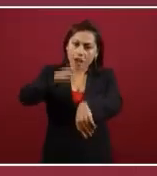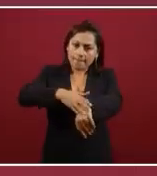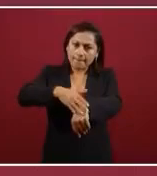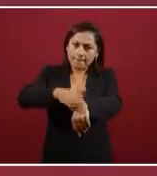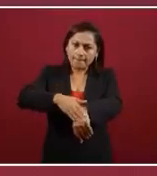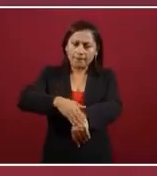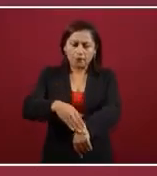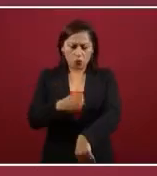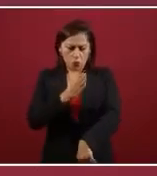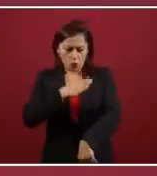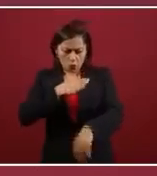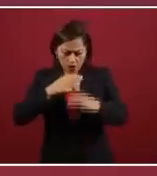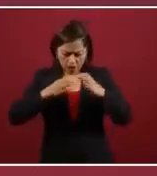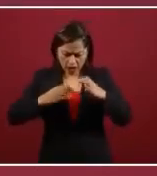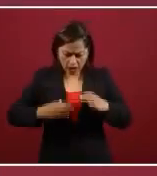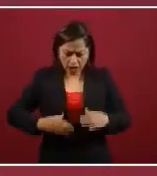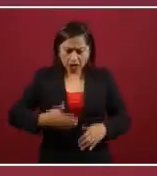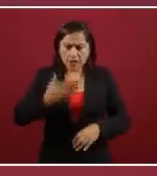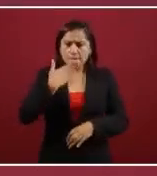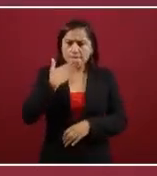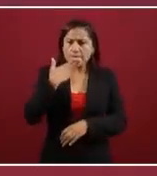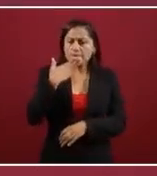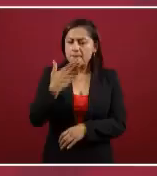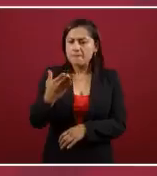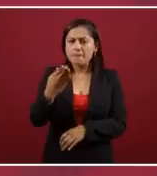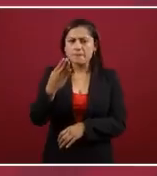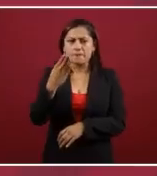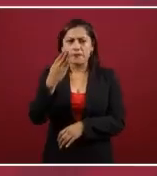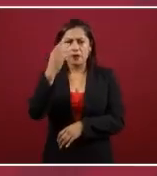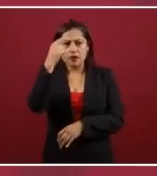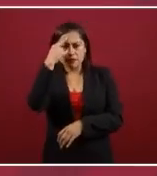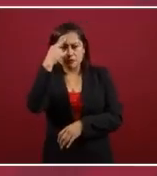felices y que el que explota a un niño,